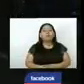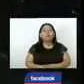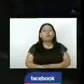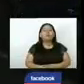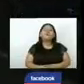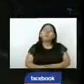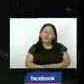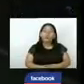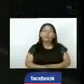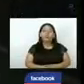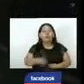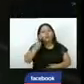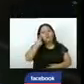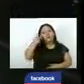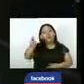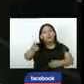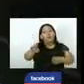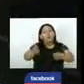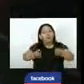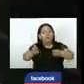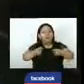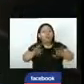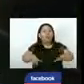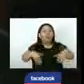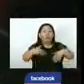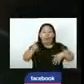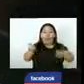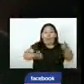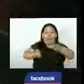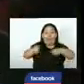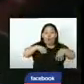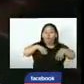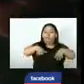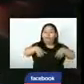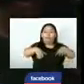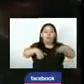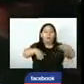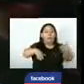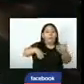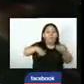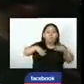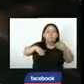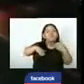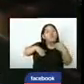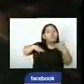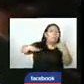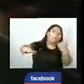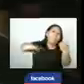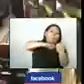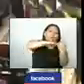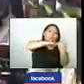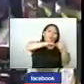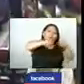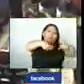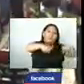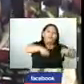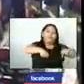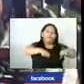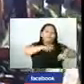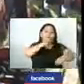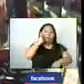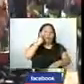Si se trataba de un accidente, un giro indebido, pues impactó un carro y motocicleta.